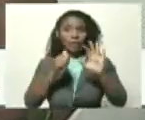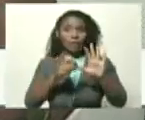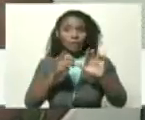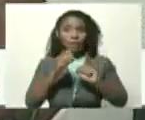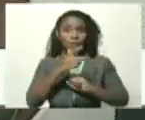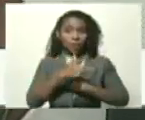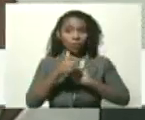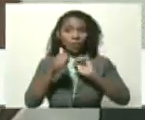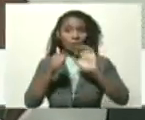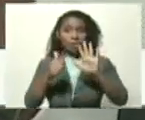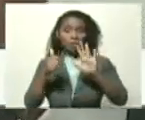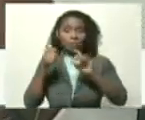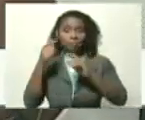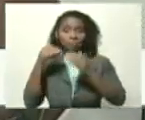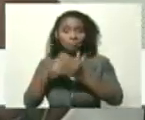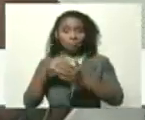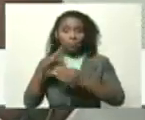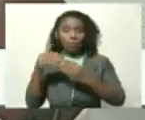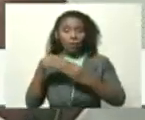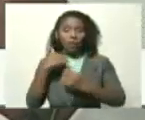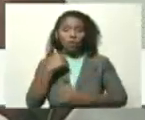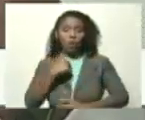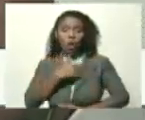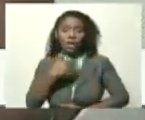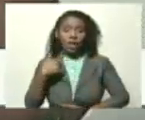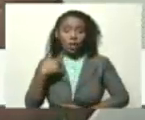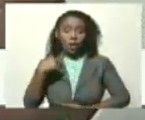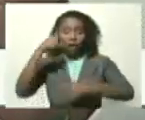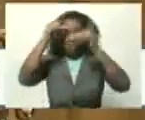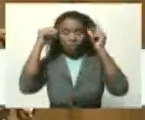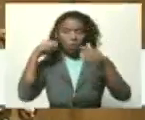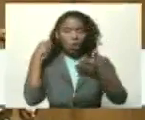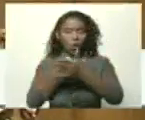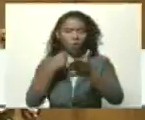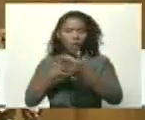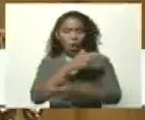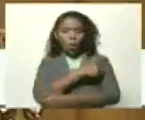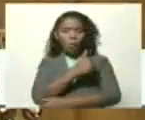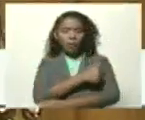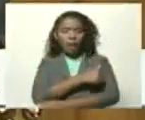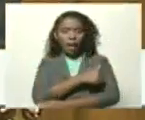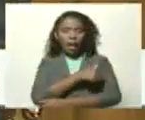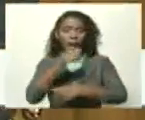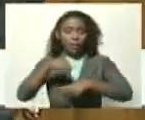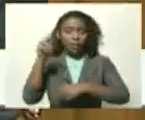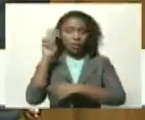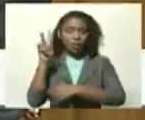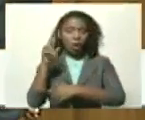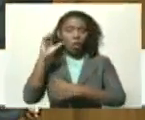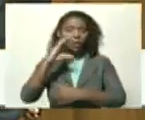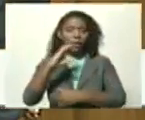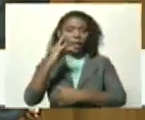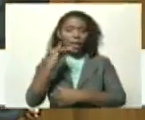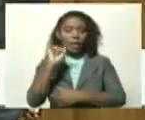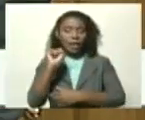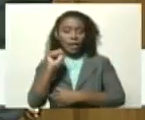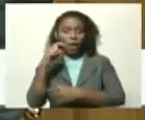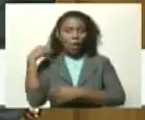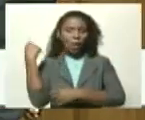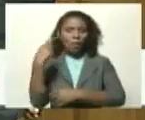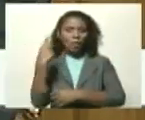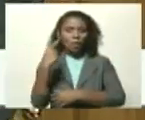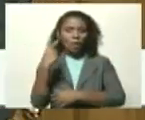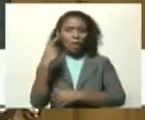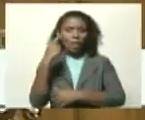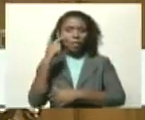dólares. Yo quiero que alguna enfermera que tanto lucha en estos hospitales de Venezuela, en los CDI, en los ambulatorios